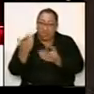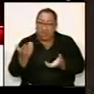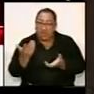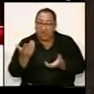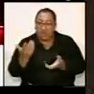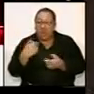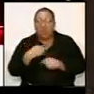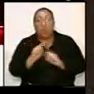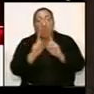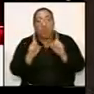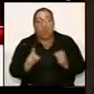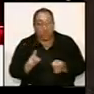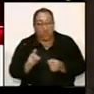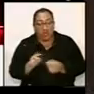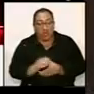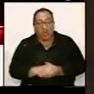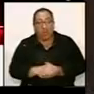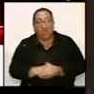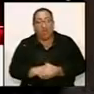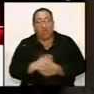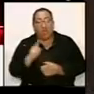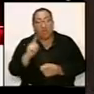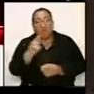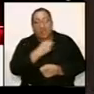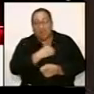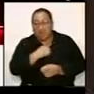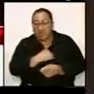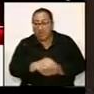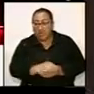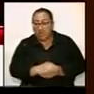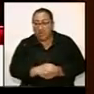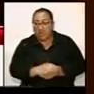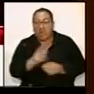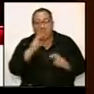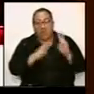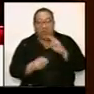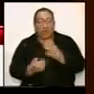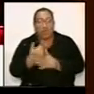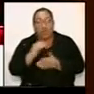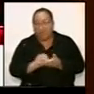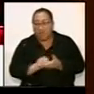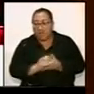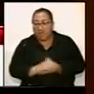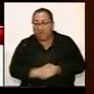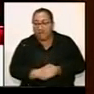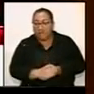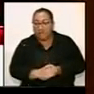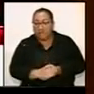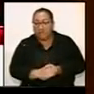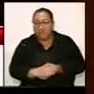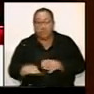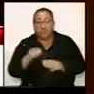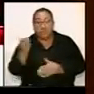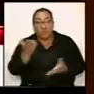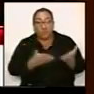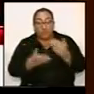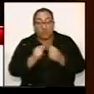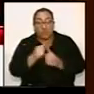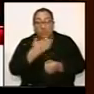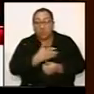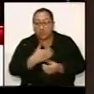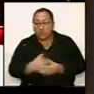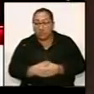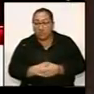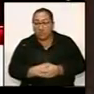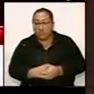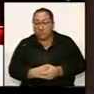Yo preguntaría y le diría a usted, señor Premier, analícelo nuevamente. Nos han hecho llegar, y a través de la presidencia